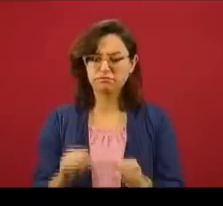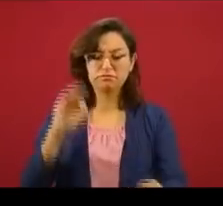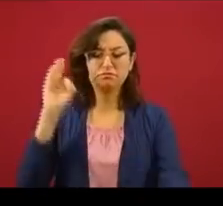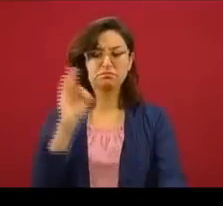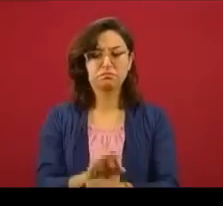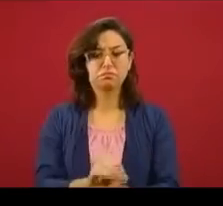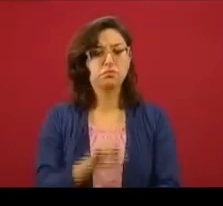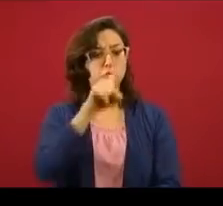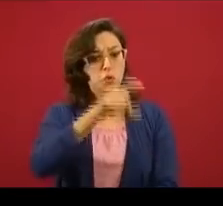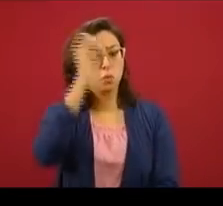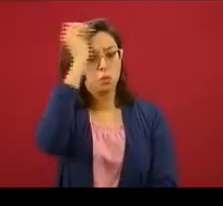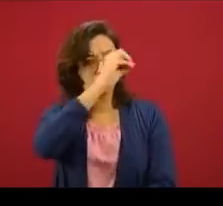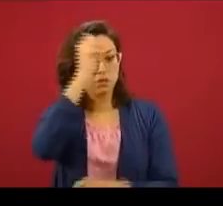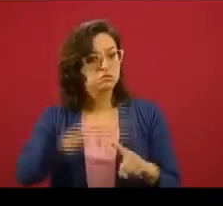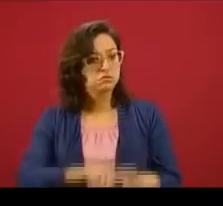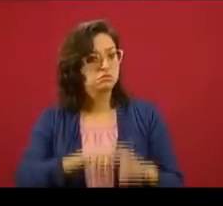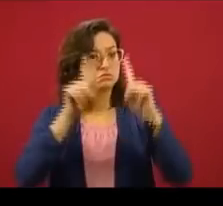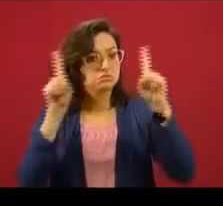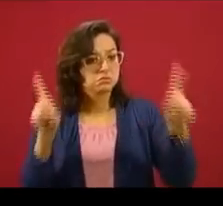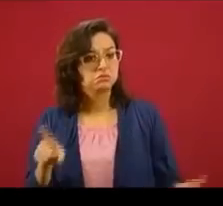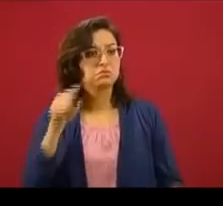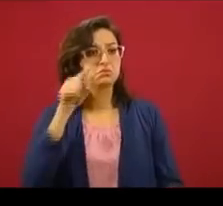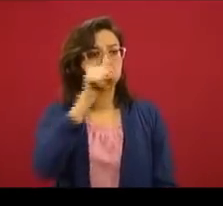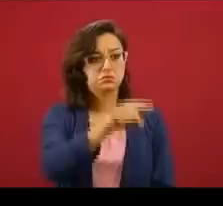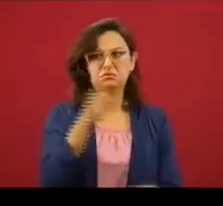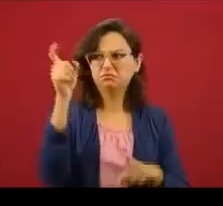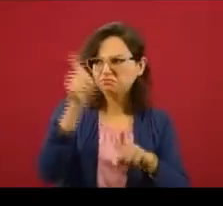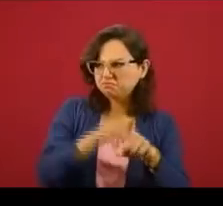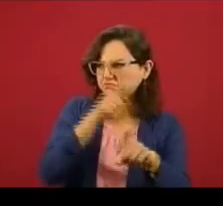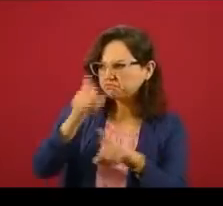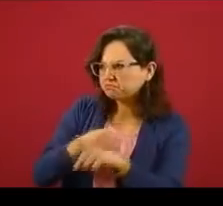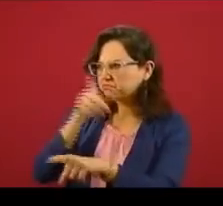desde luego el derecho a la crítica.